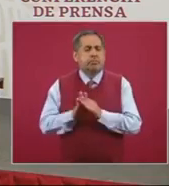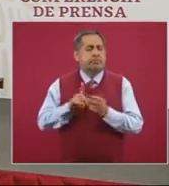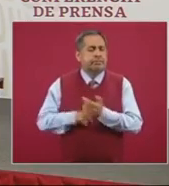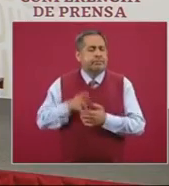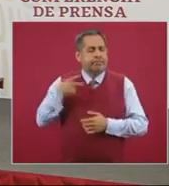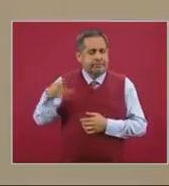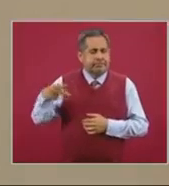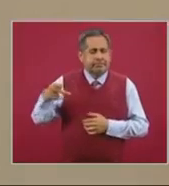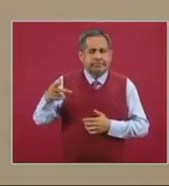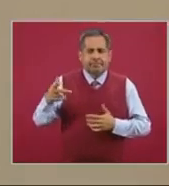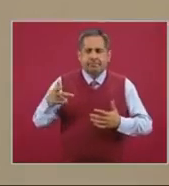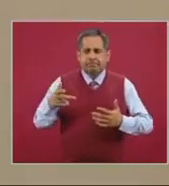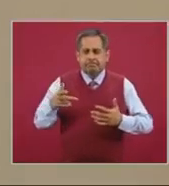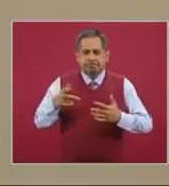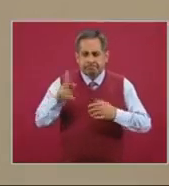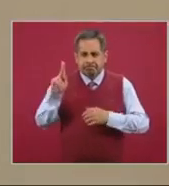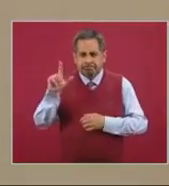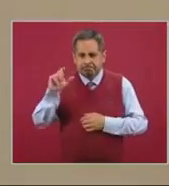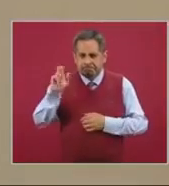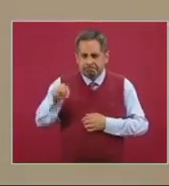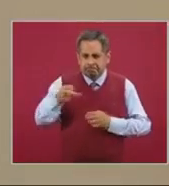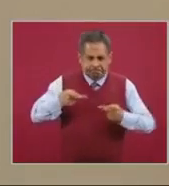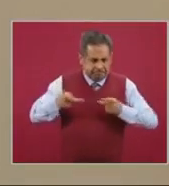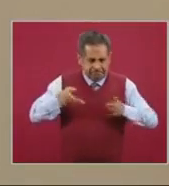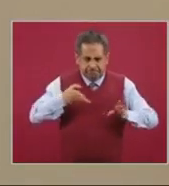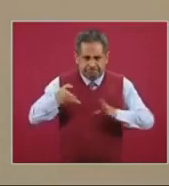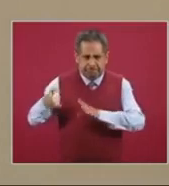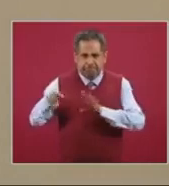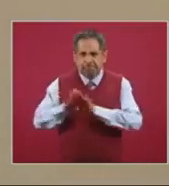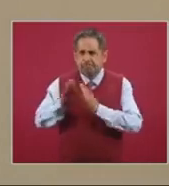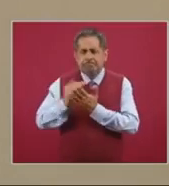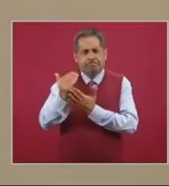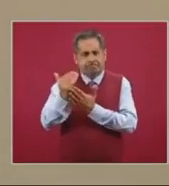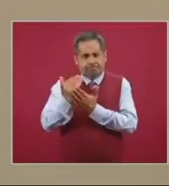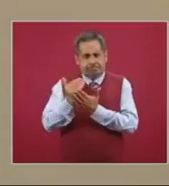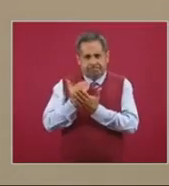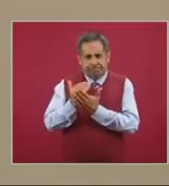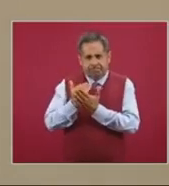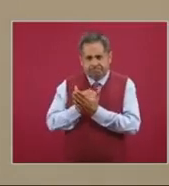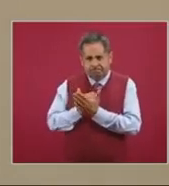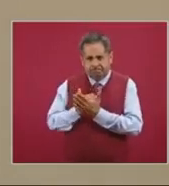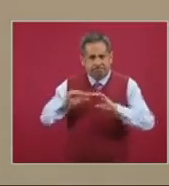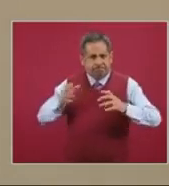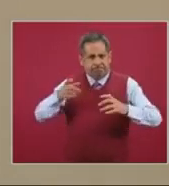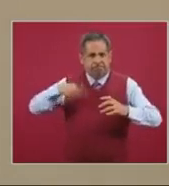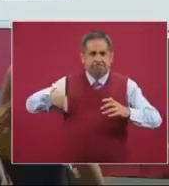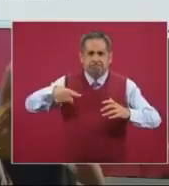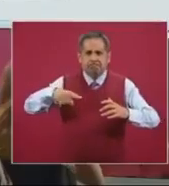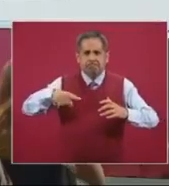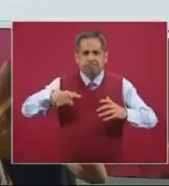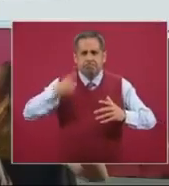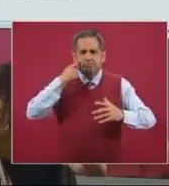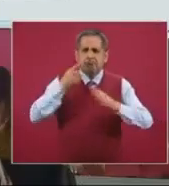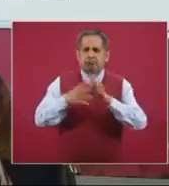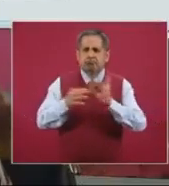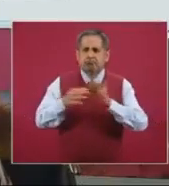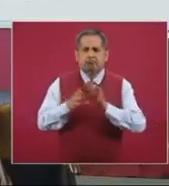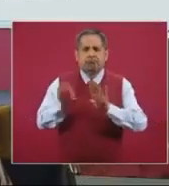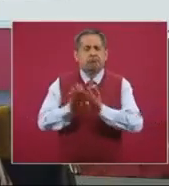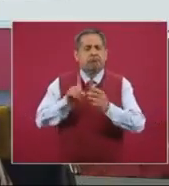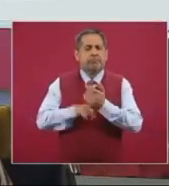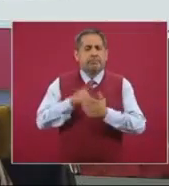la estrategia de mitigación que le implica